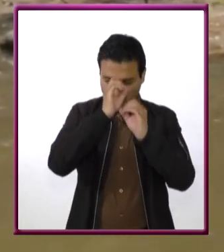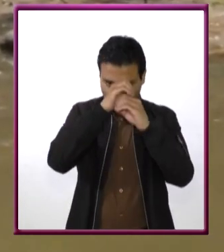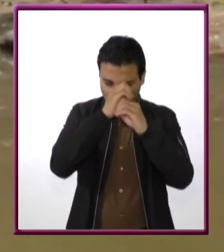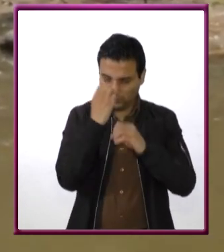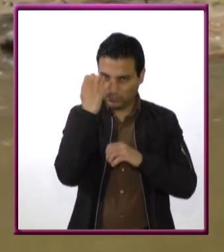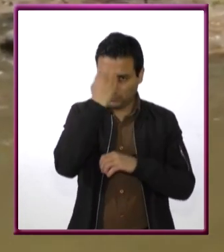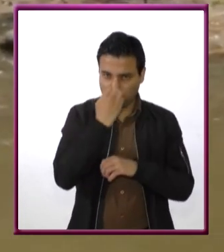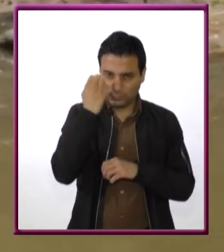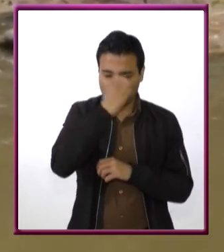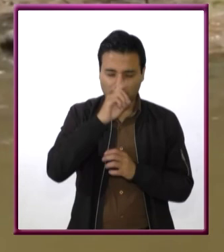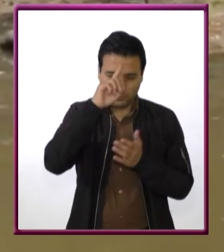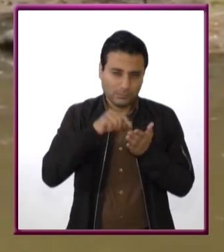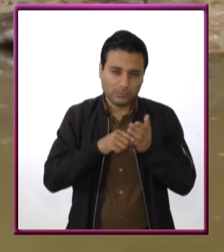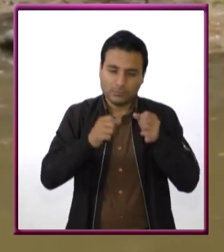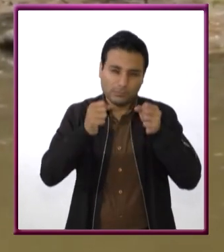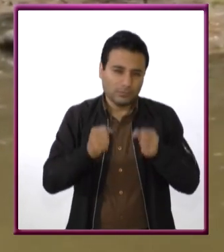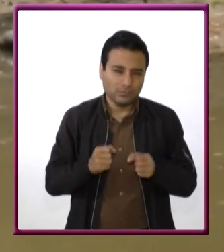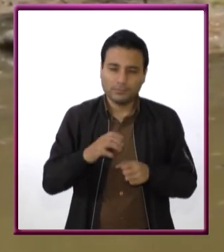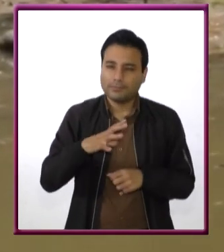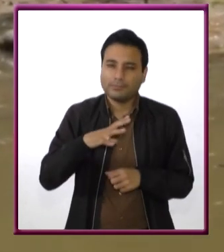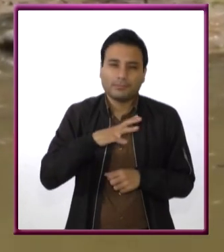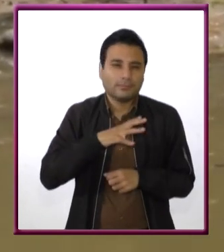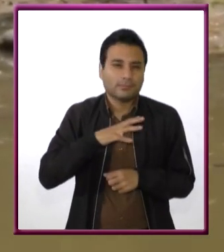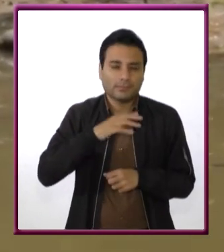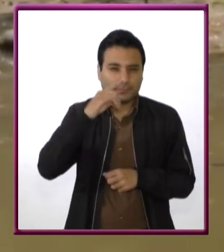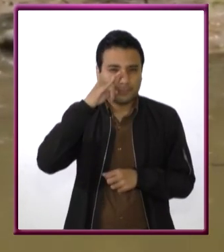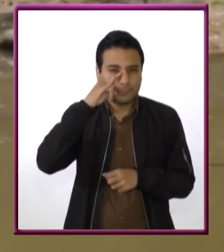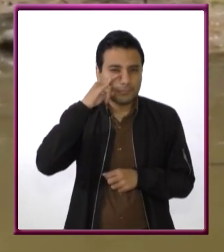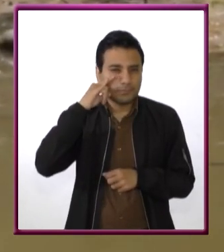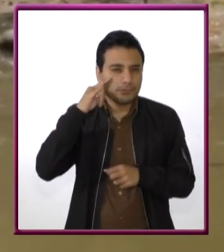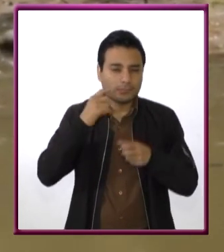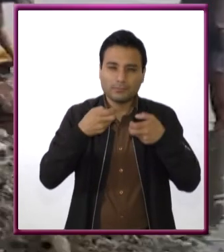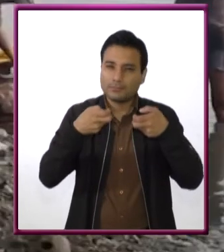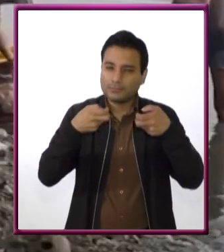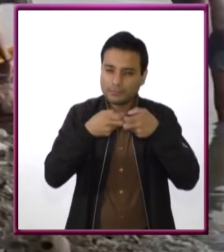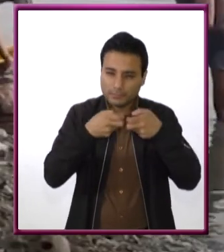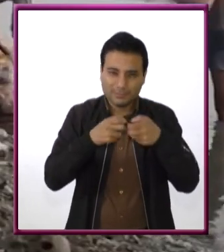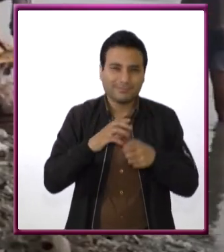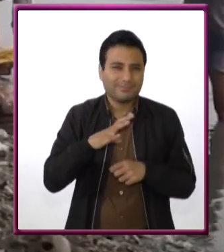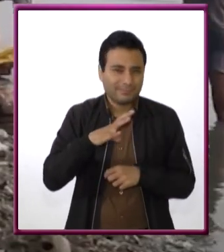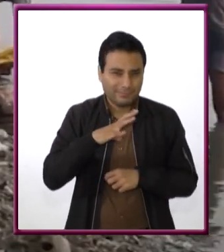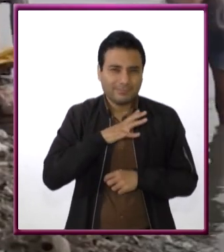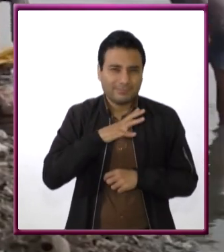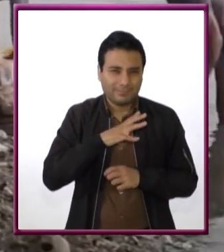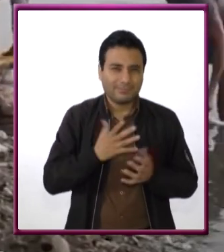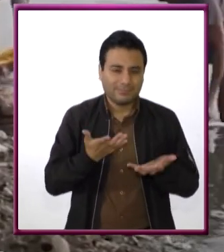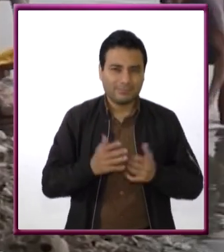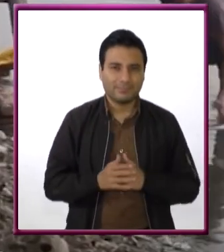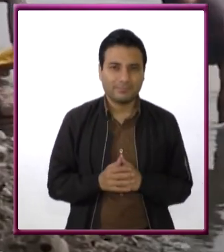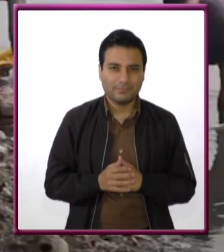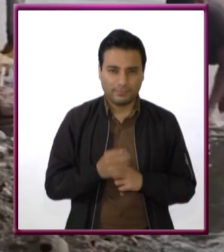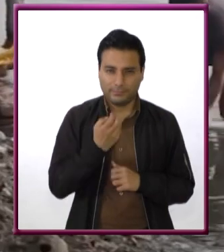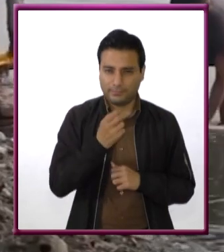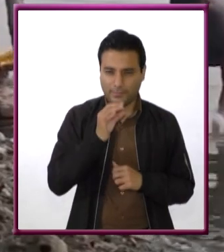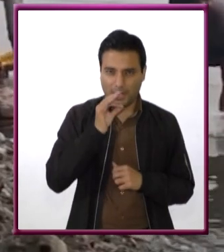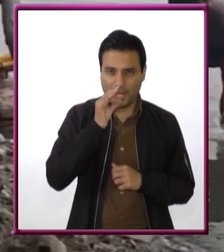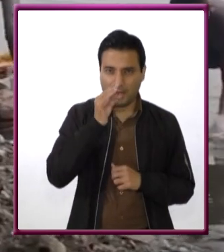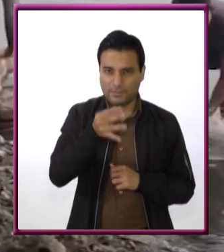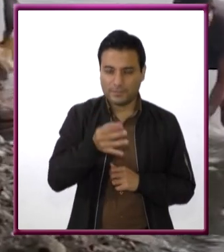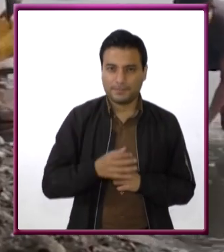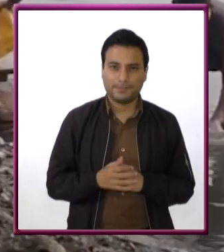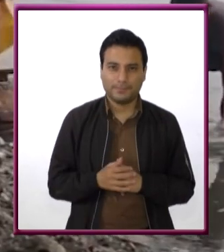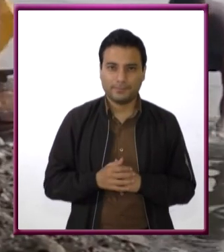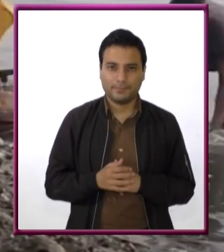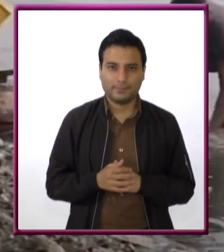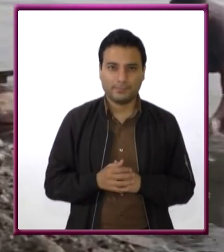orgánicos persistentes o no, sino vamos a encontrar partículas de plástico dentro de nuestro propio organismo. Entonces, nada más para tener idea